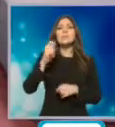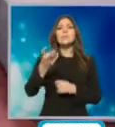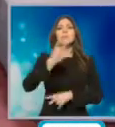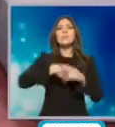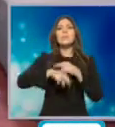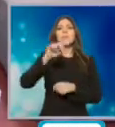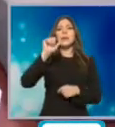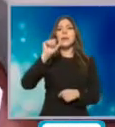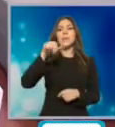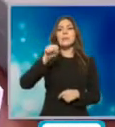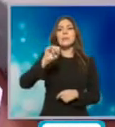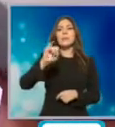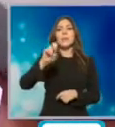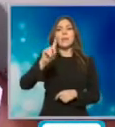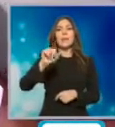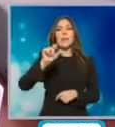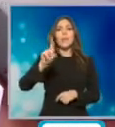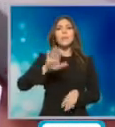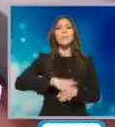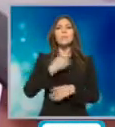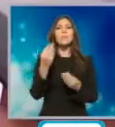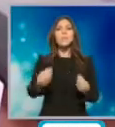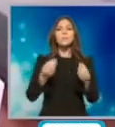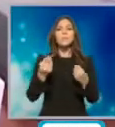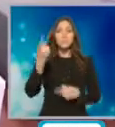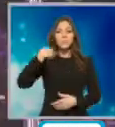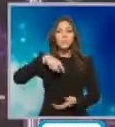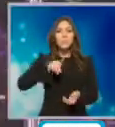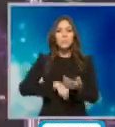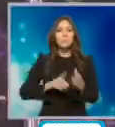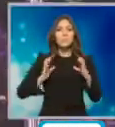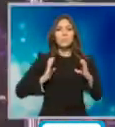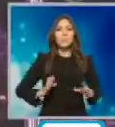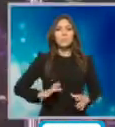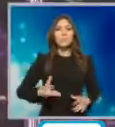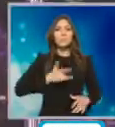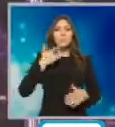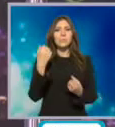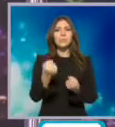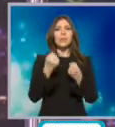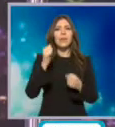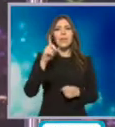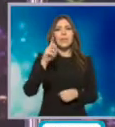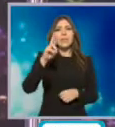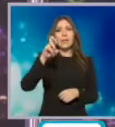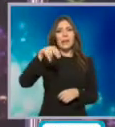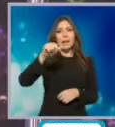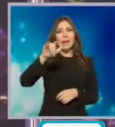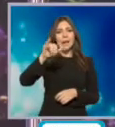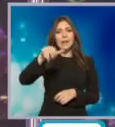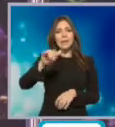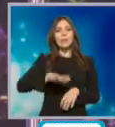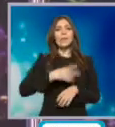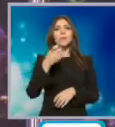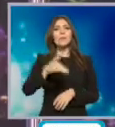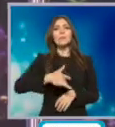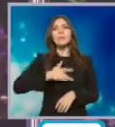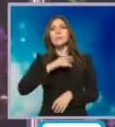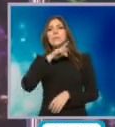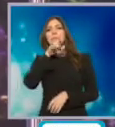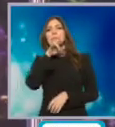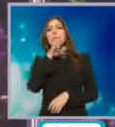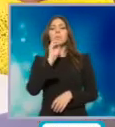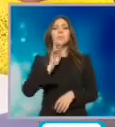es un disparo de adrenalina, ¿no? Y entonces genera como todos estos síntomas de ansiedad, pero la parte de la angustia es un